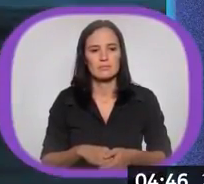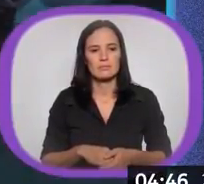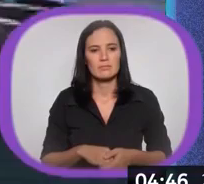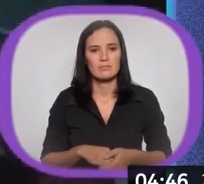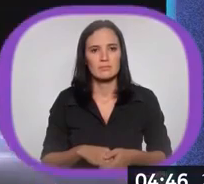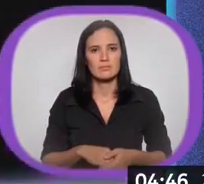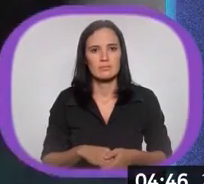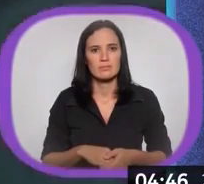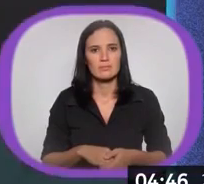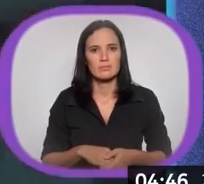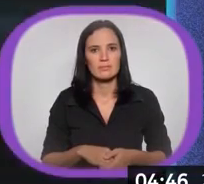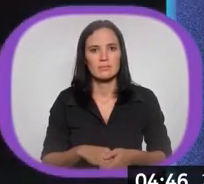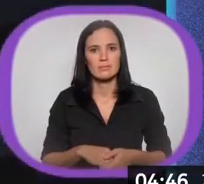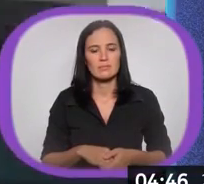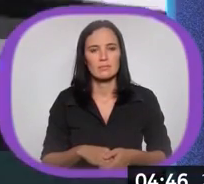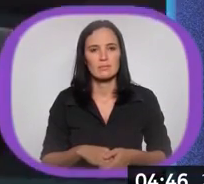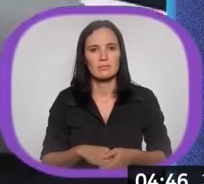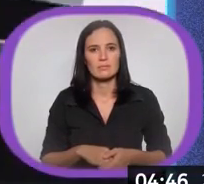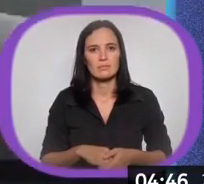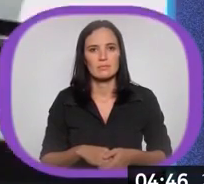Cero firmas maximales detectadas.